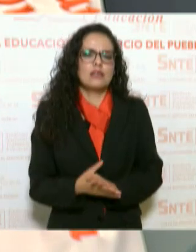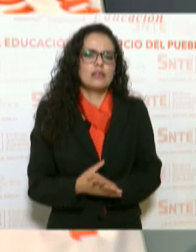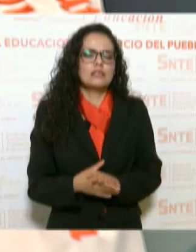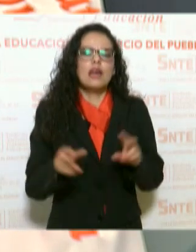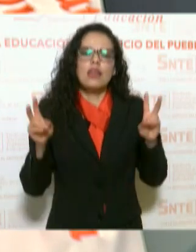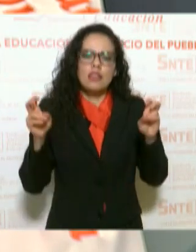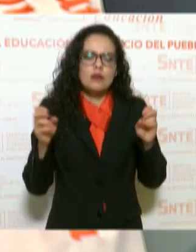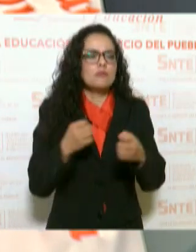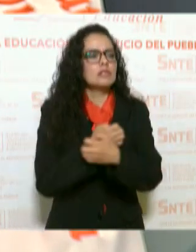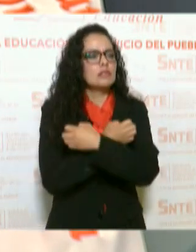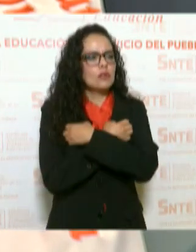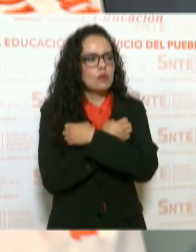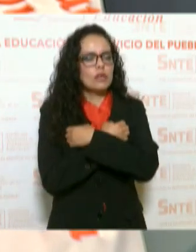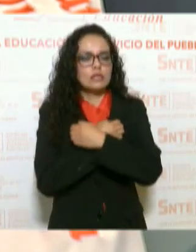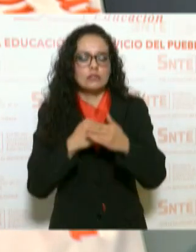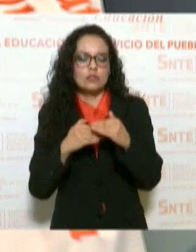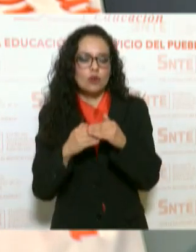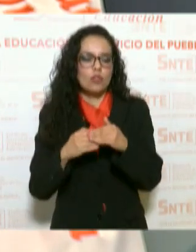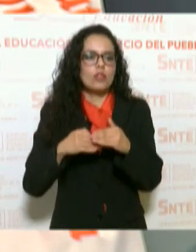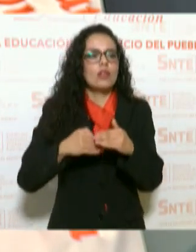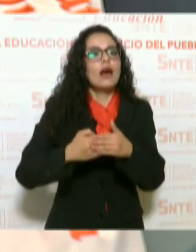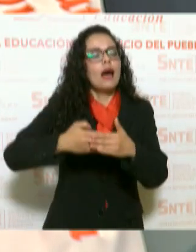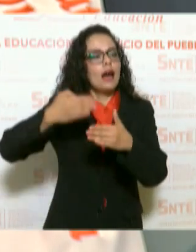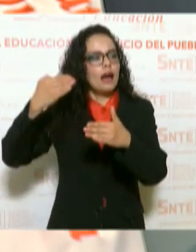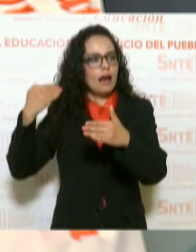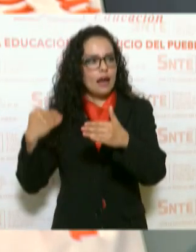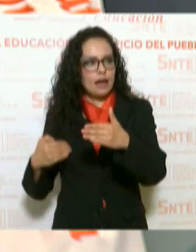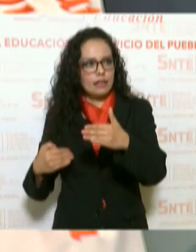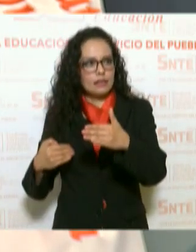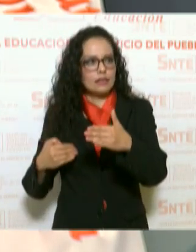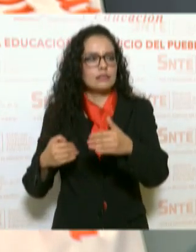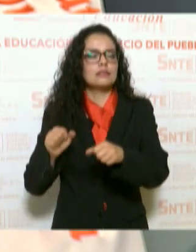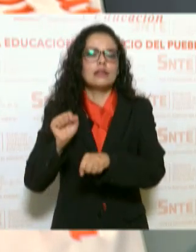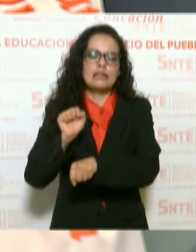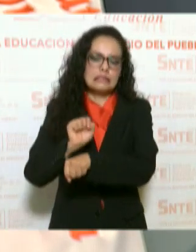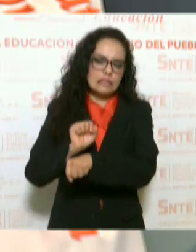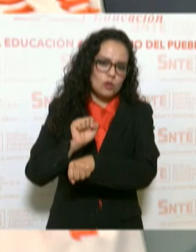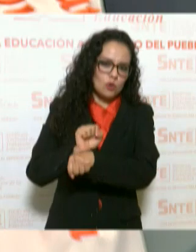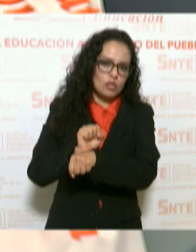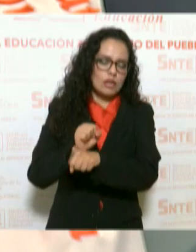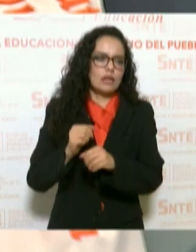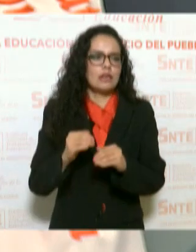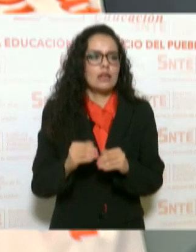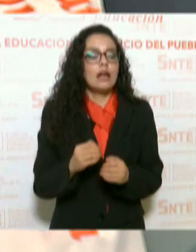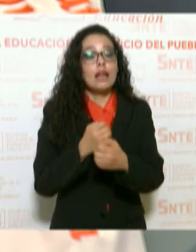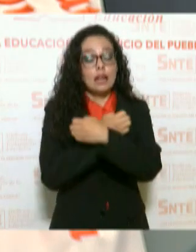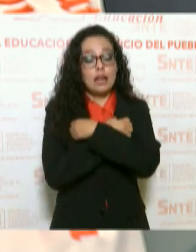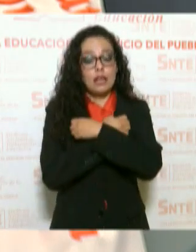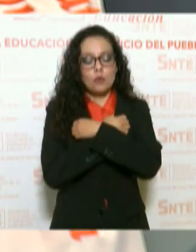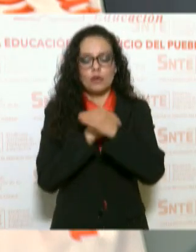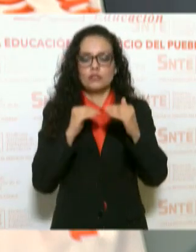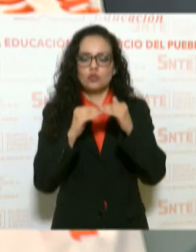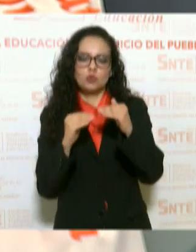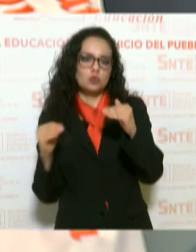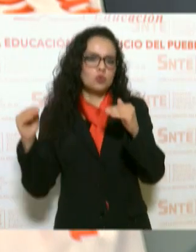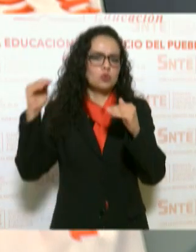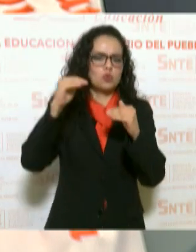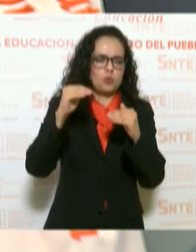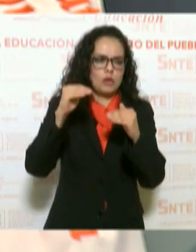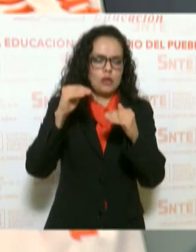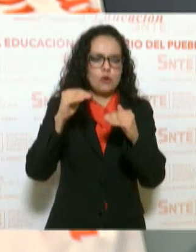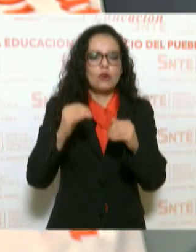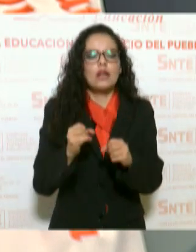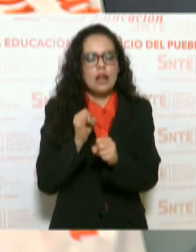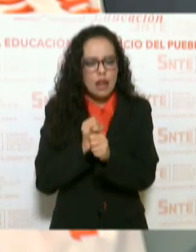educación postsecundaria, la educación superior y la investigación. A nombre